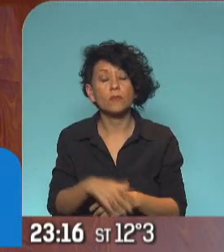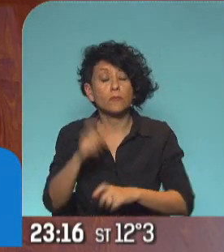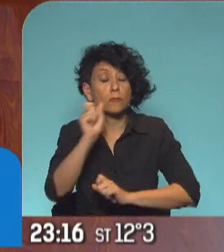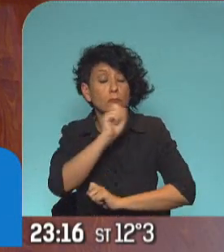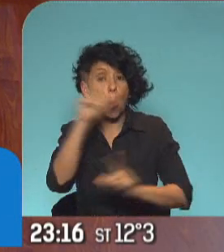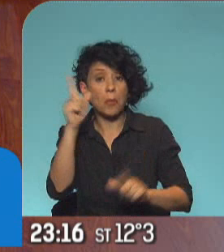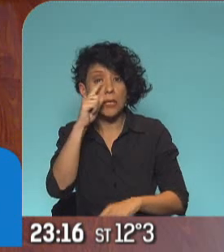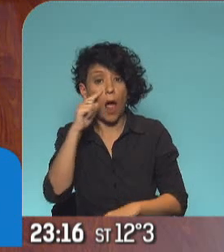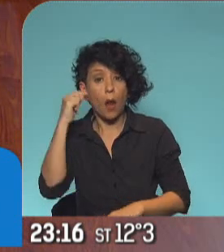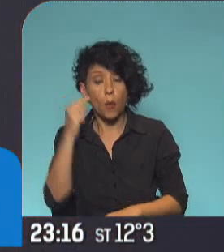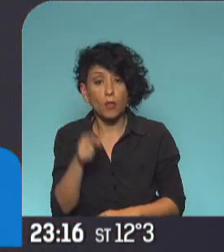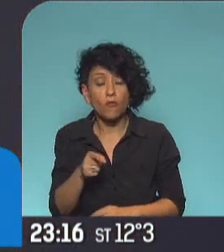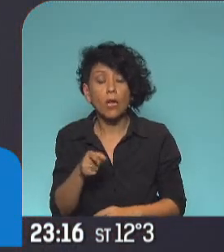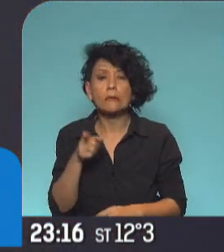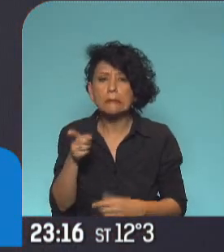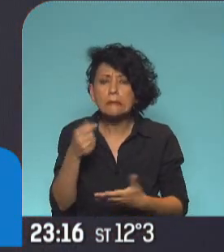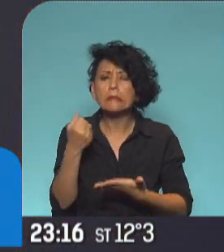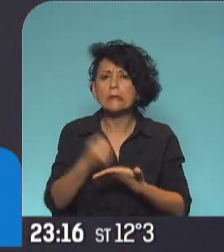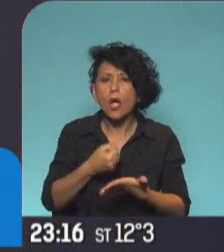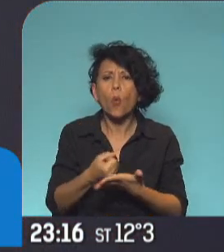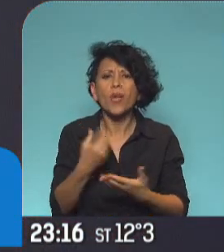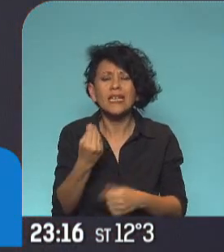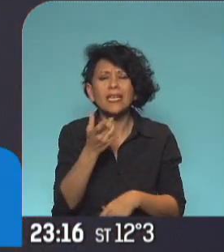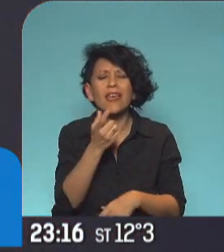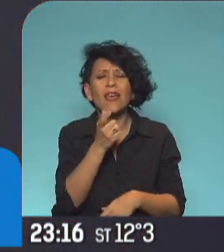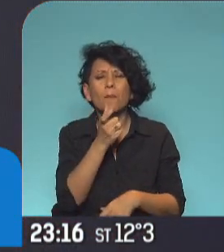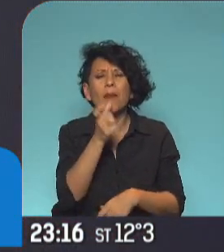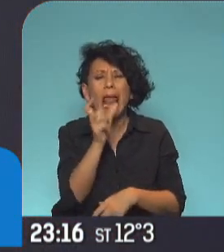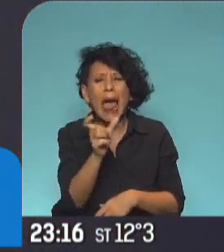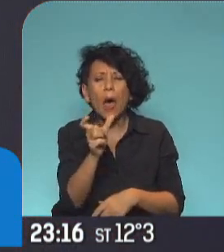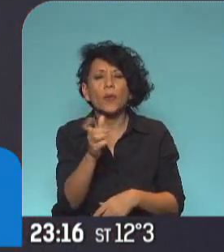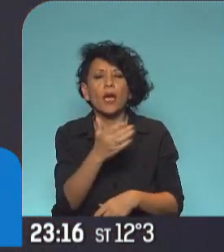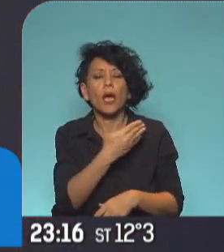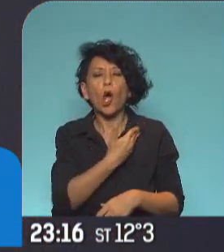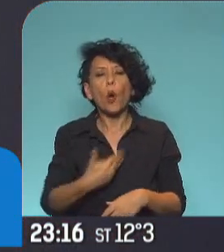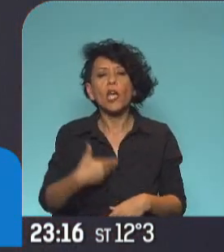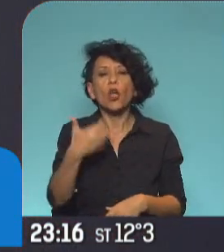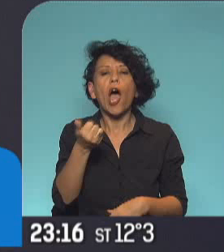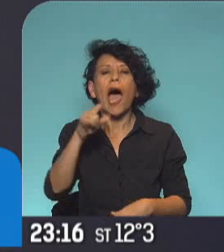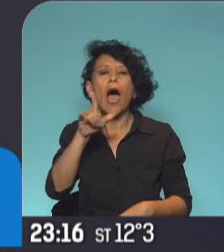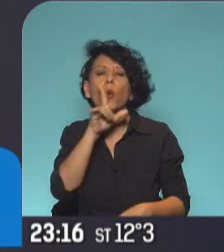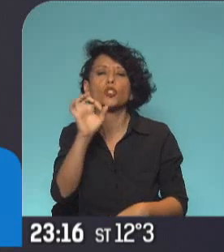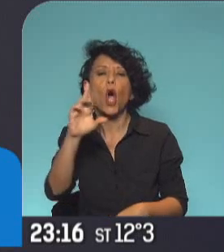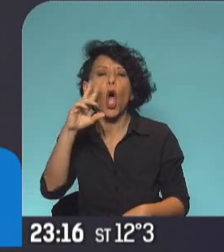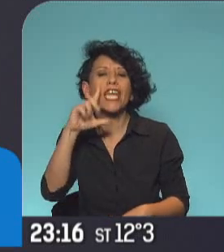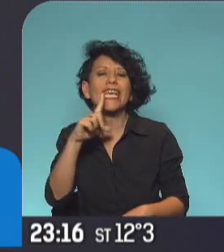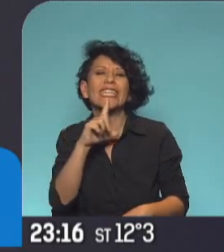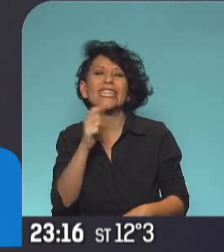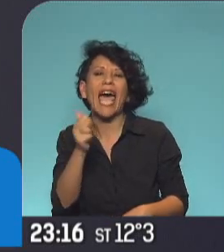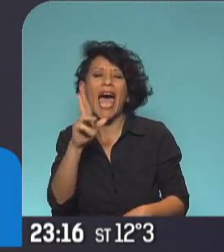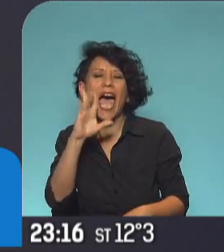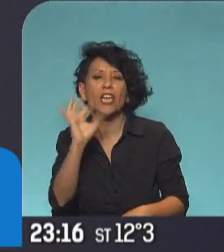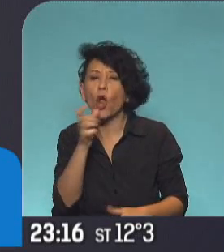de Alberto Fernández, que le cuesta introducir la palabra gobierno autoritario. Dice, tiene problemas, sabemos que tiene